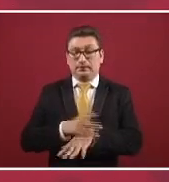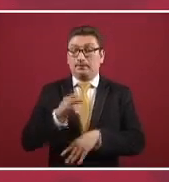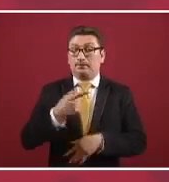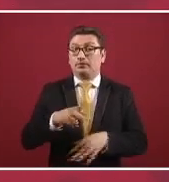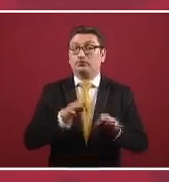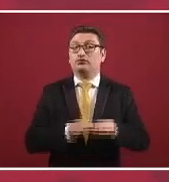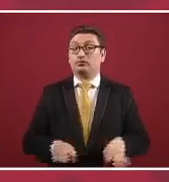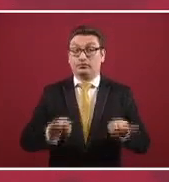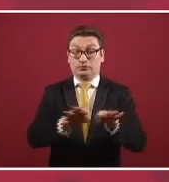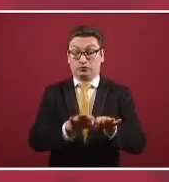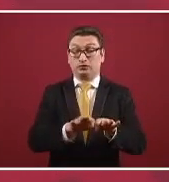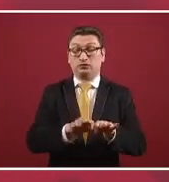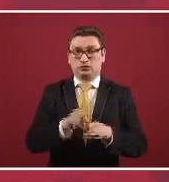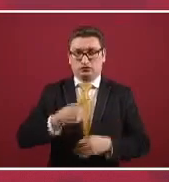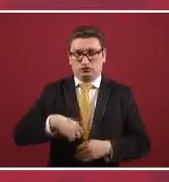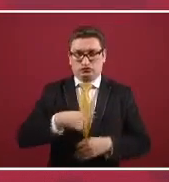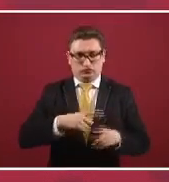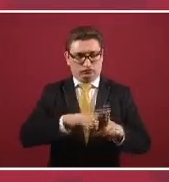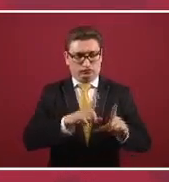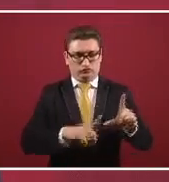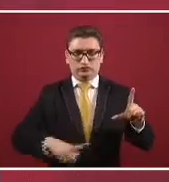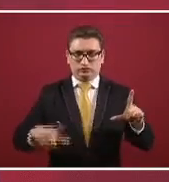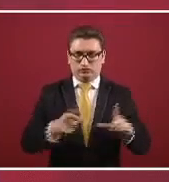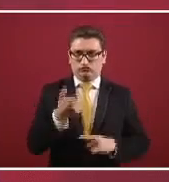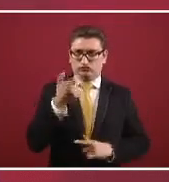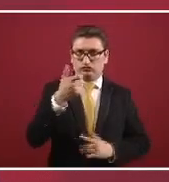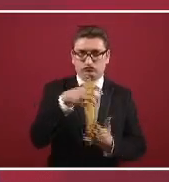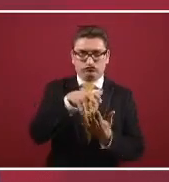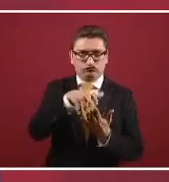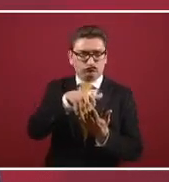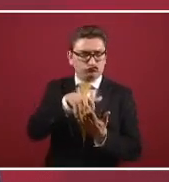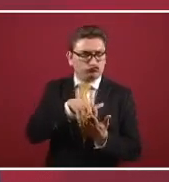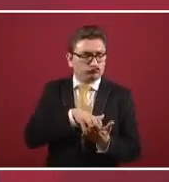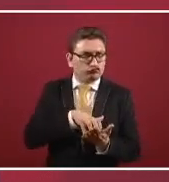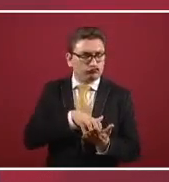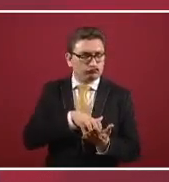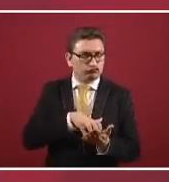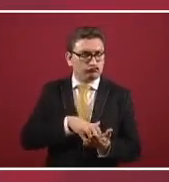la austeridad es para que tengamos